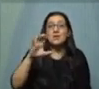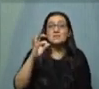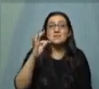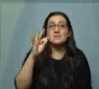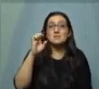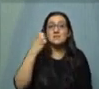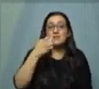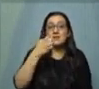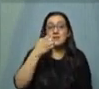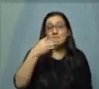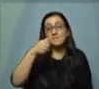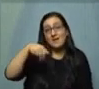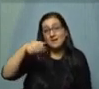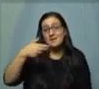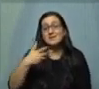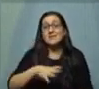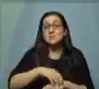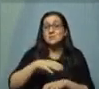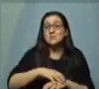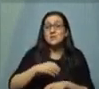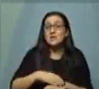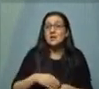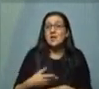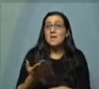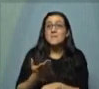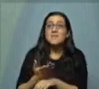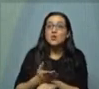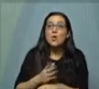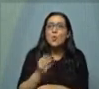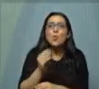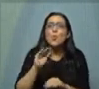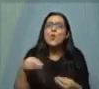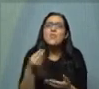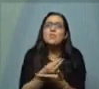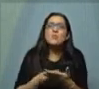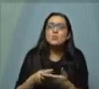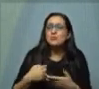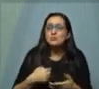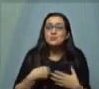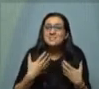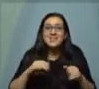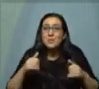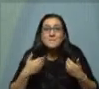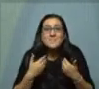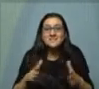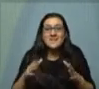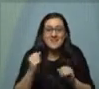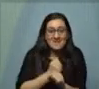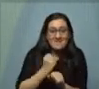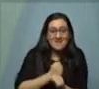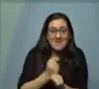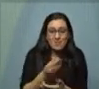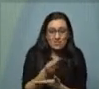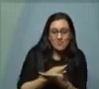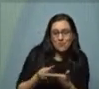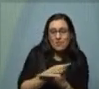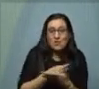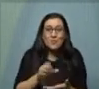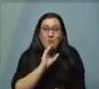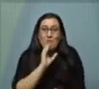mandando mensaje diciendo Mira decime a ver qué caricaturas hay que hacer porque yo ya ya me quiero poner a laburar en esto así que bueno